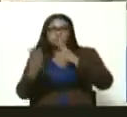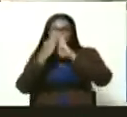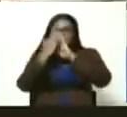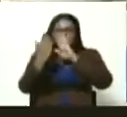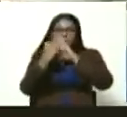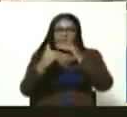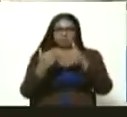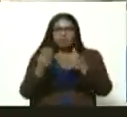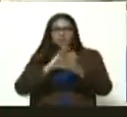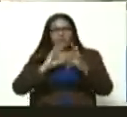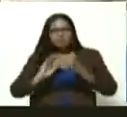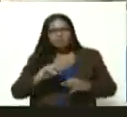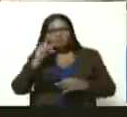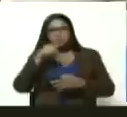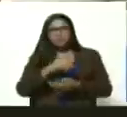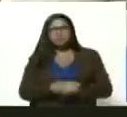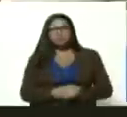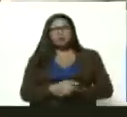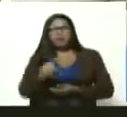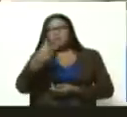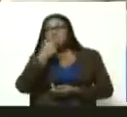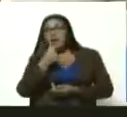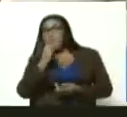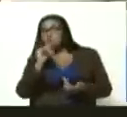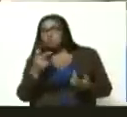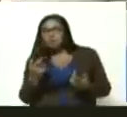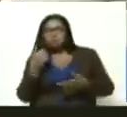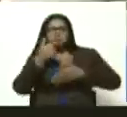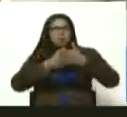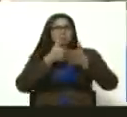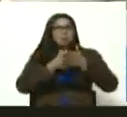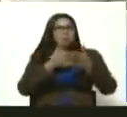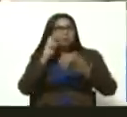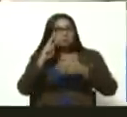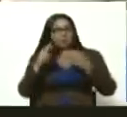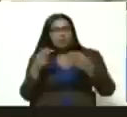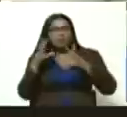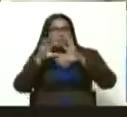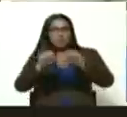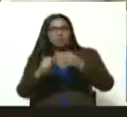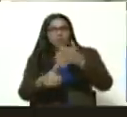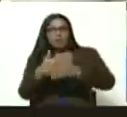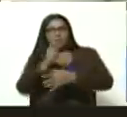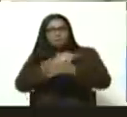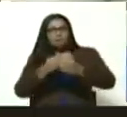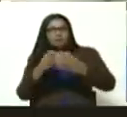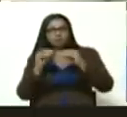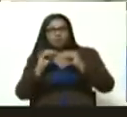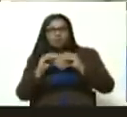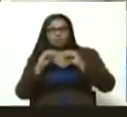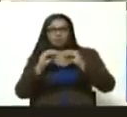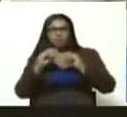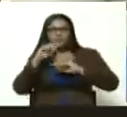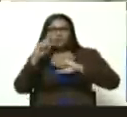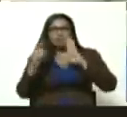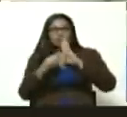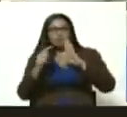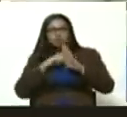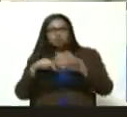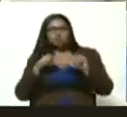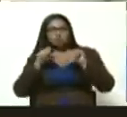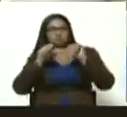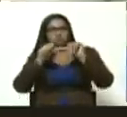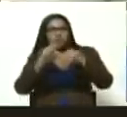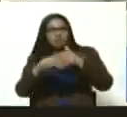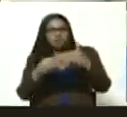retos que vienen no es fácil batallar contra el imperio más poderoso de todos los tiempos y mantenerse firme